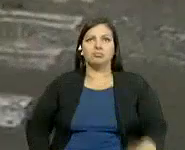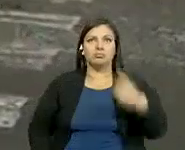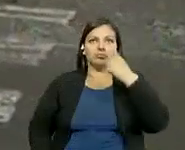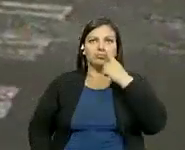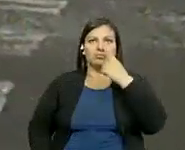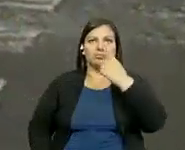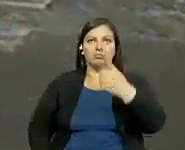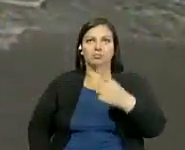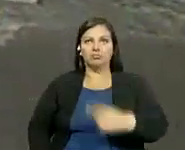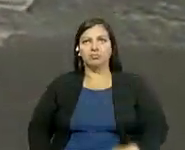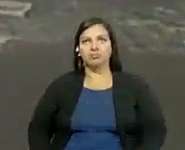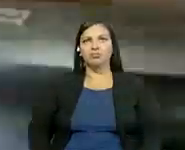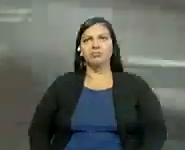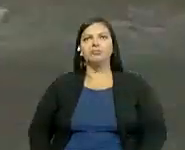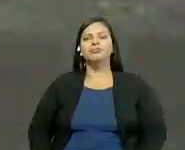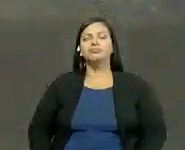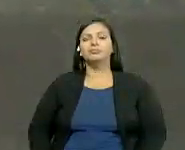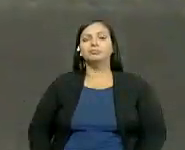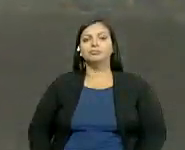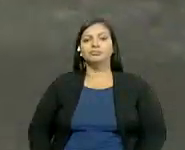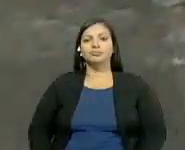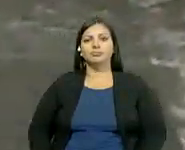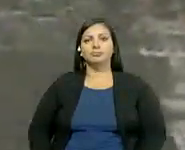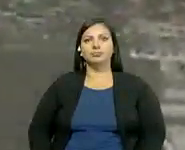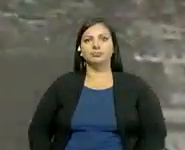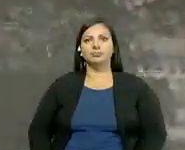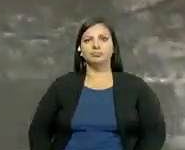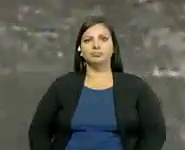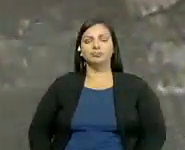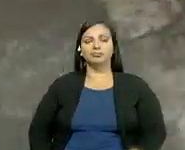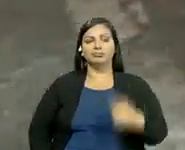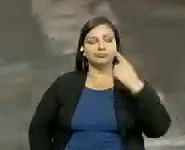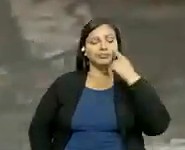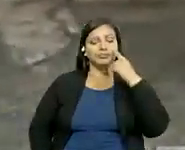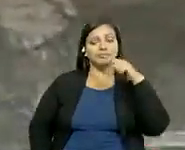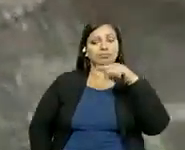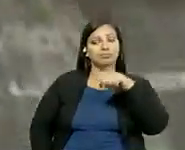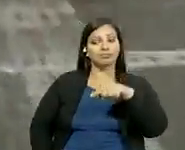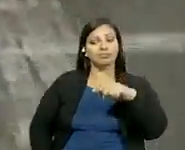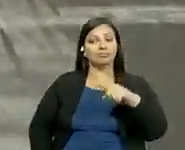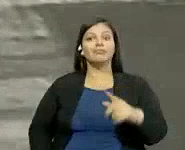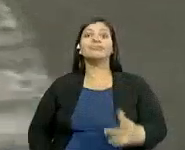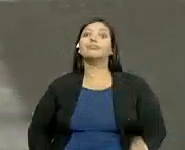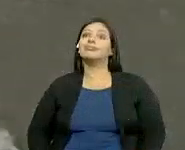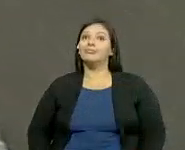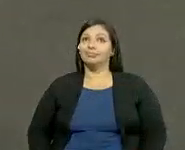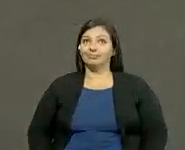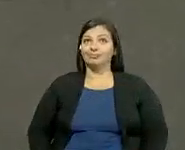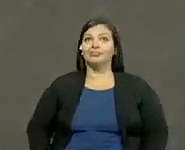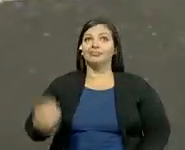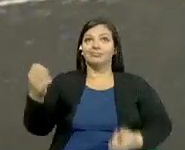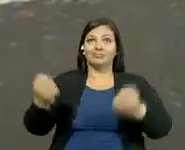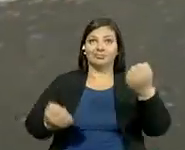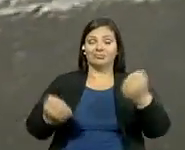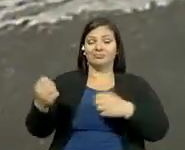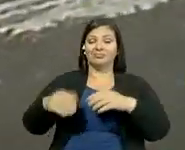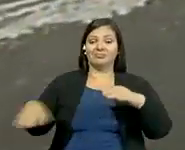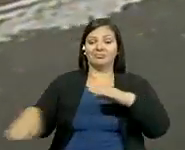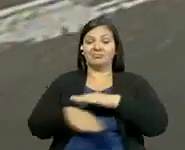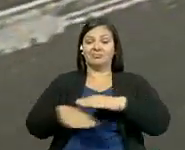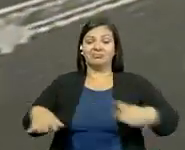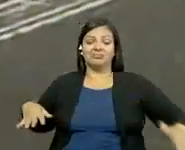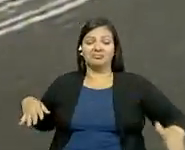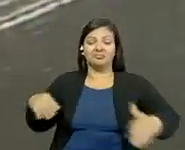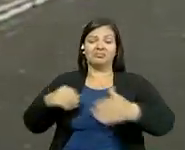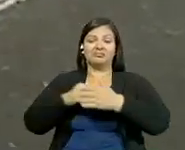huella de lo que pasaba aquí. Miren, accidentes de tránsito, la imprudencia, por supuesto, de los